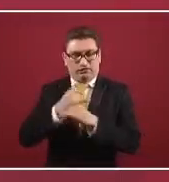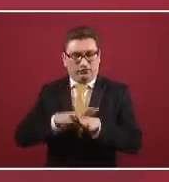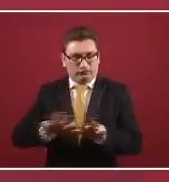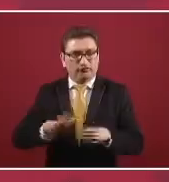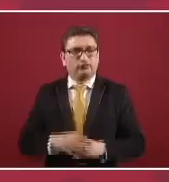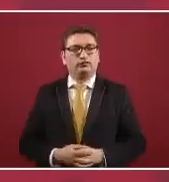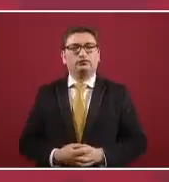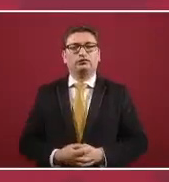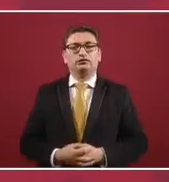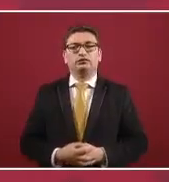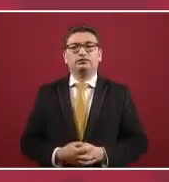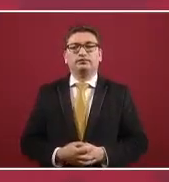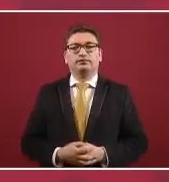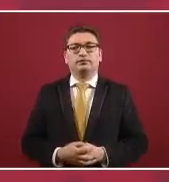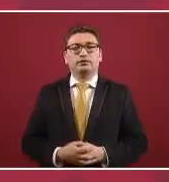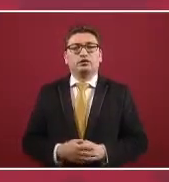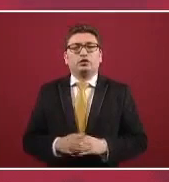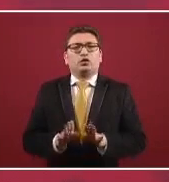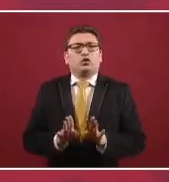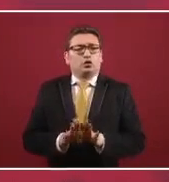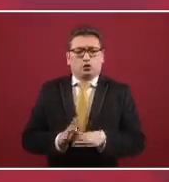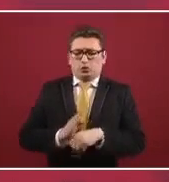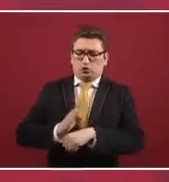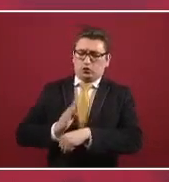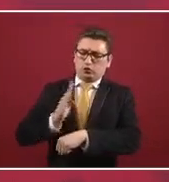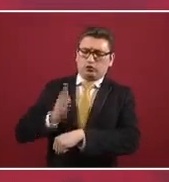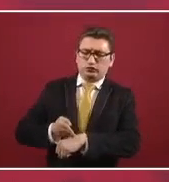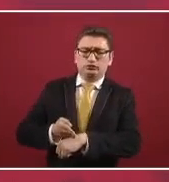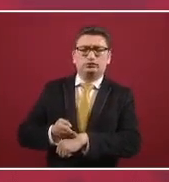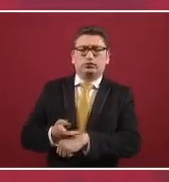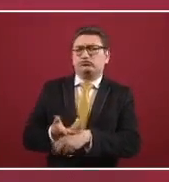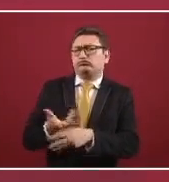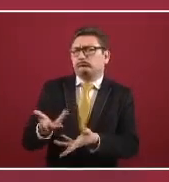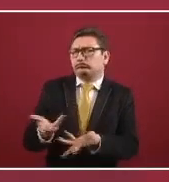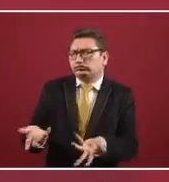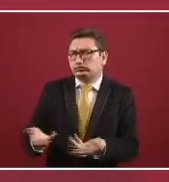sobre sanciones